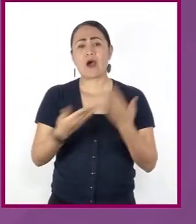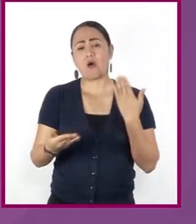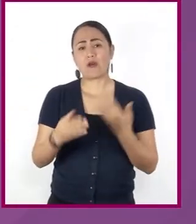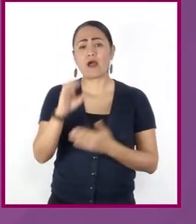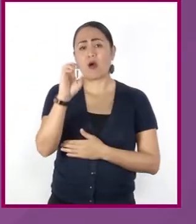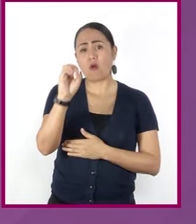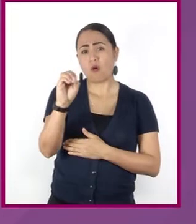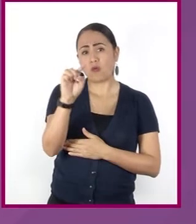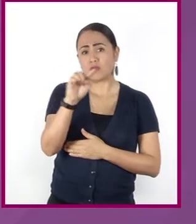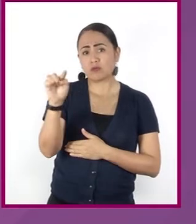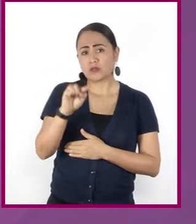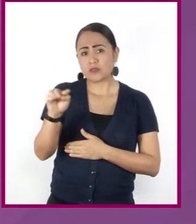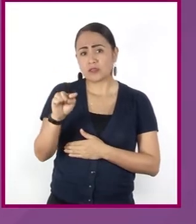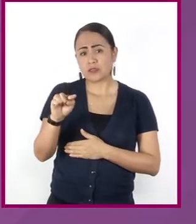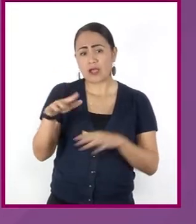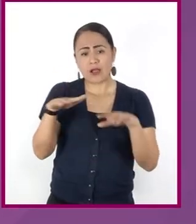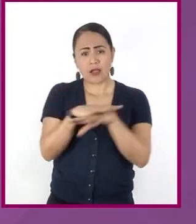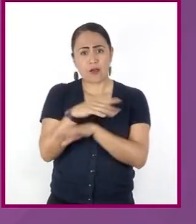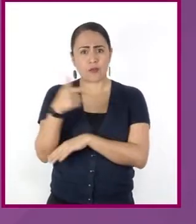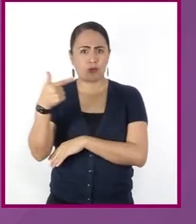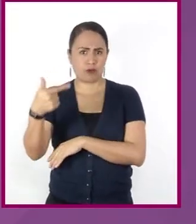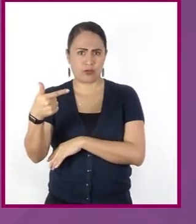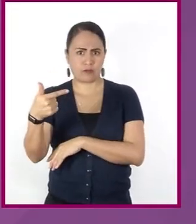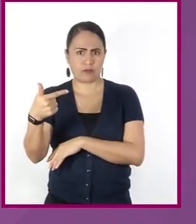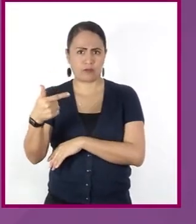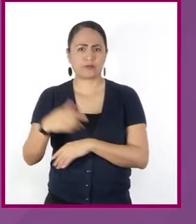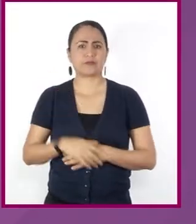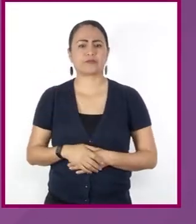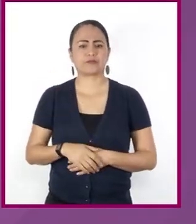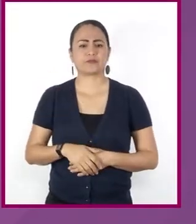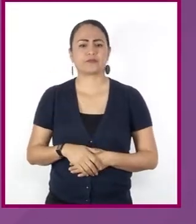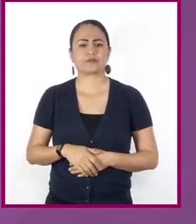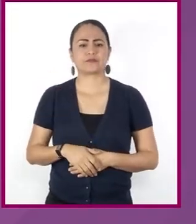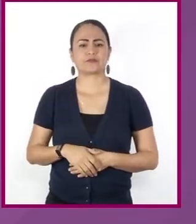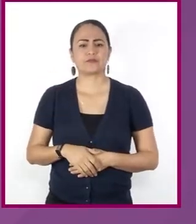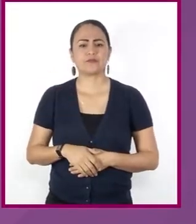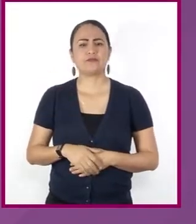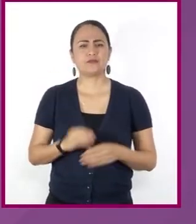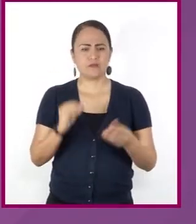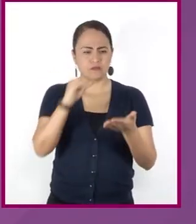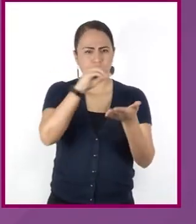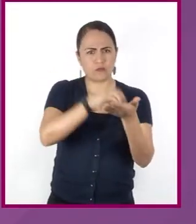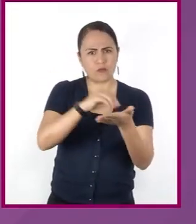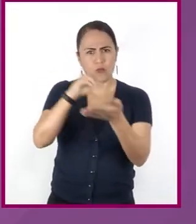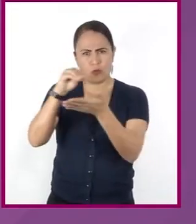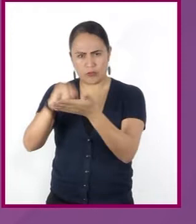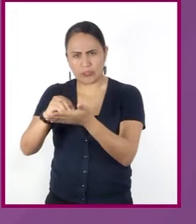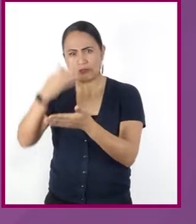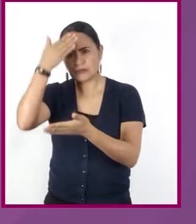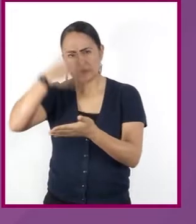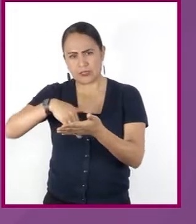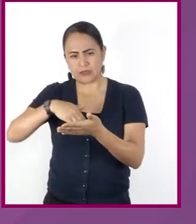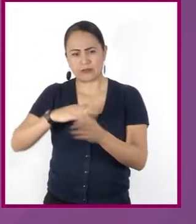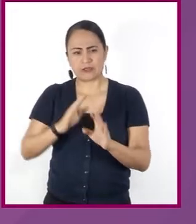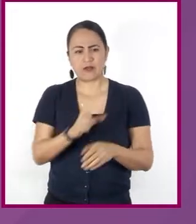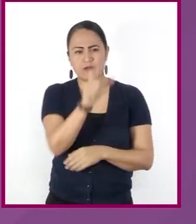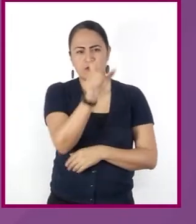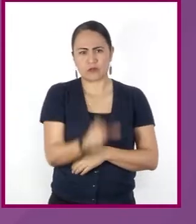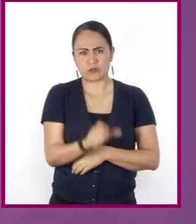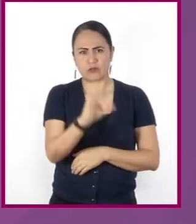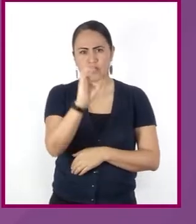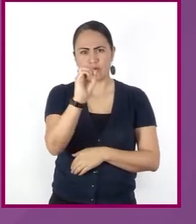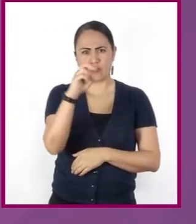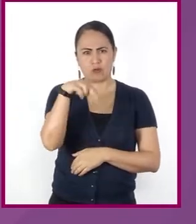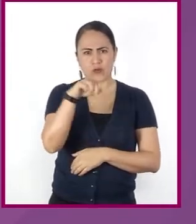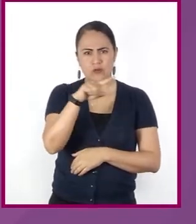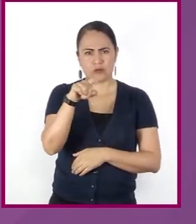las onzas a gramos. Acomodamos nuestros datos, como ya sabemos. Tenemos una columna de onzas